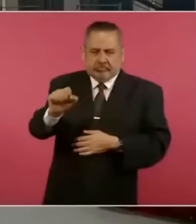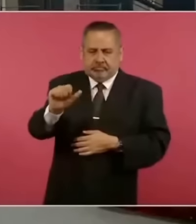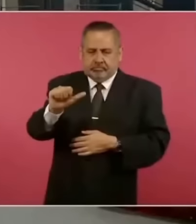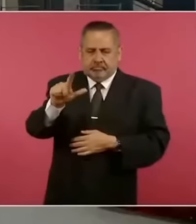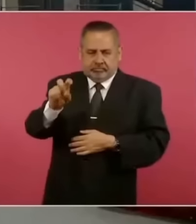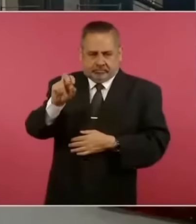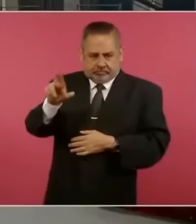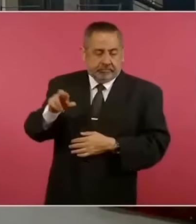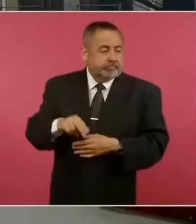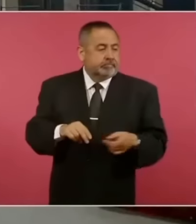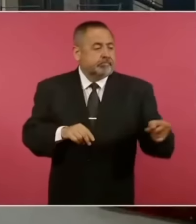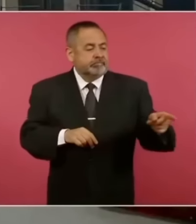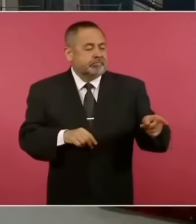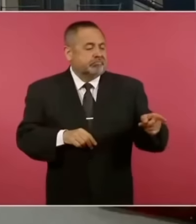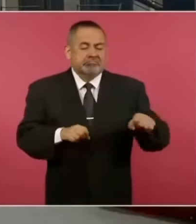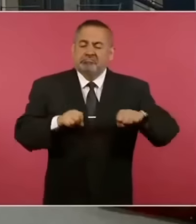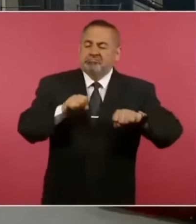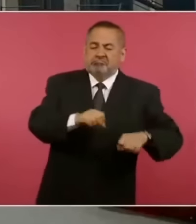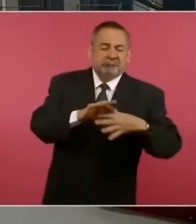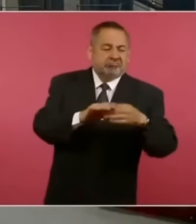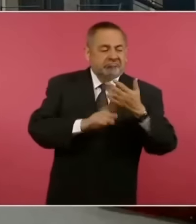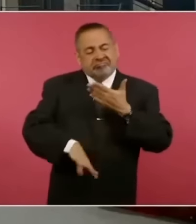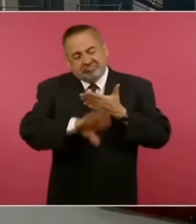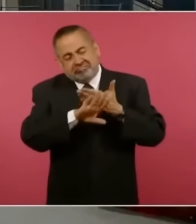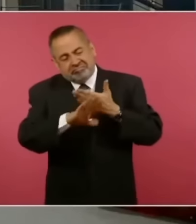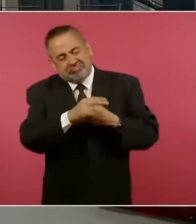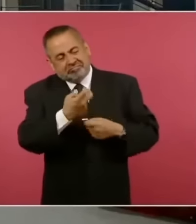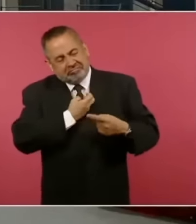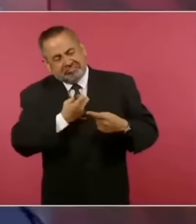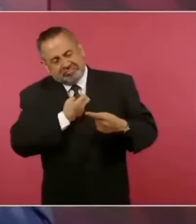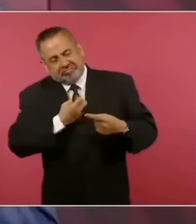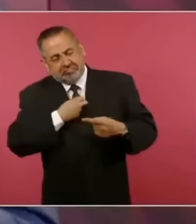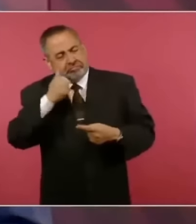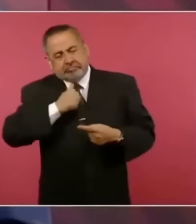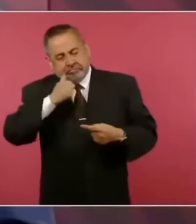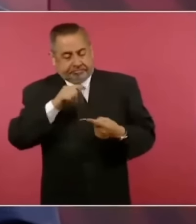corrupto autoritario y otro